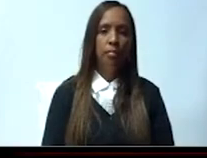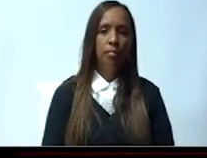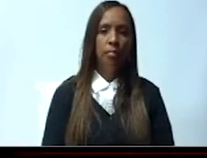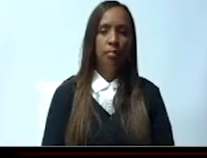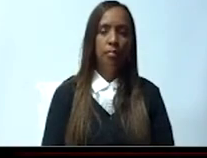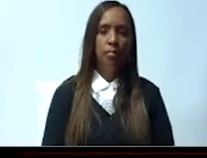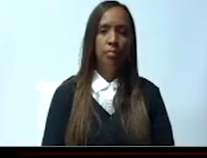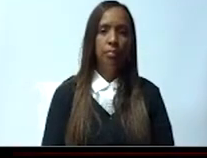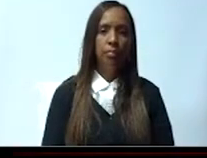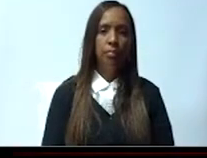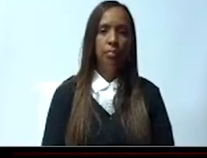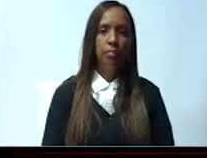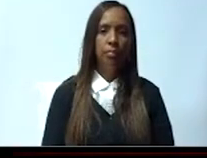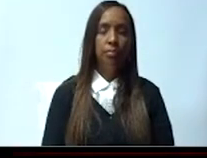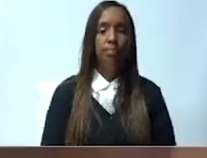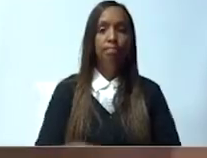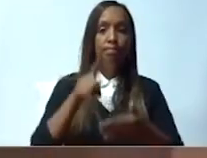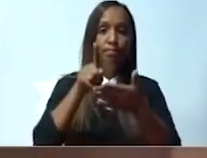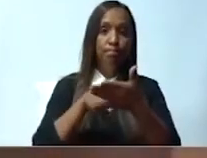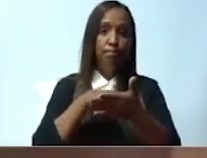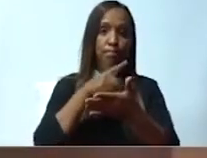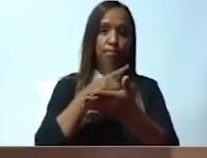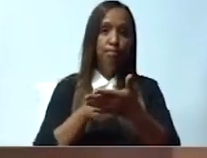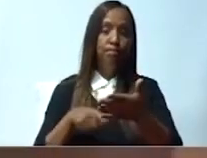Bueno, votación no válida.